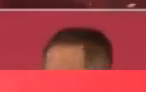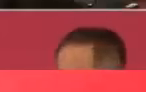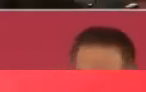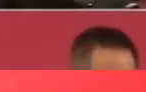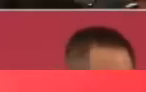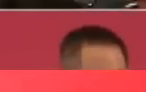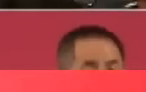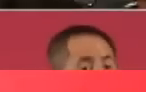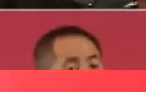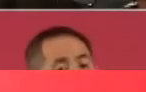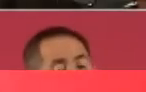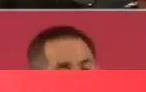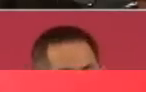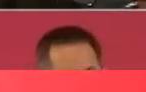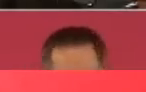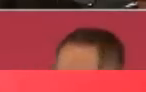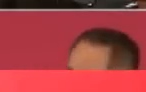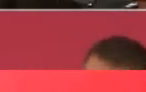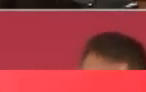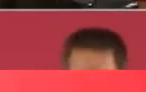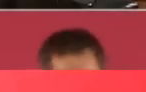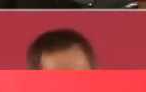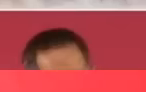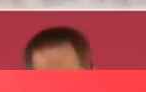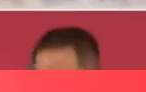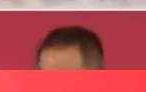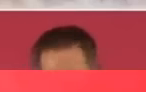por el gobierno de eeuu que lo voy a seguir diciendo